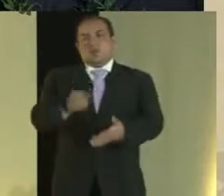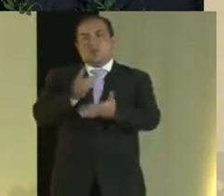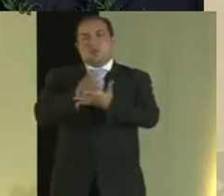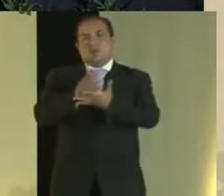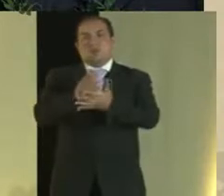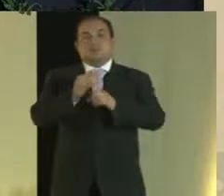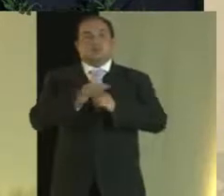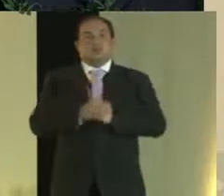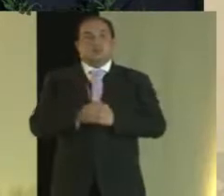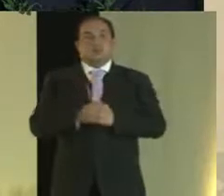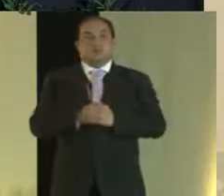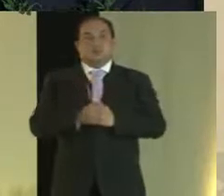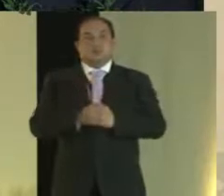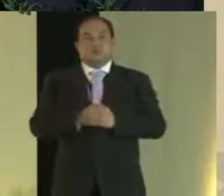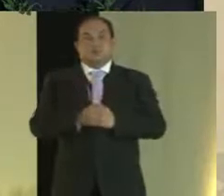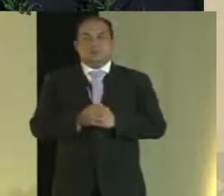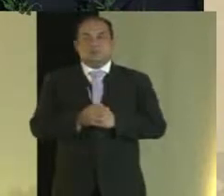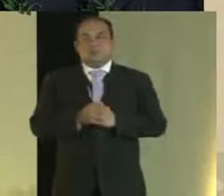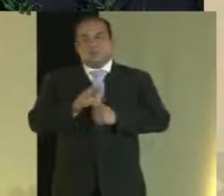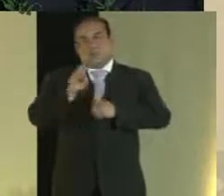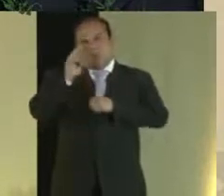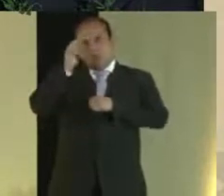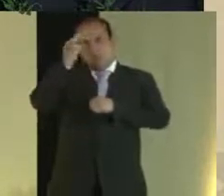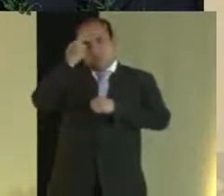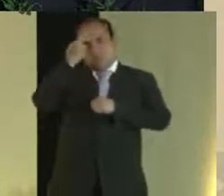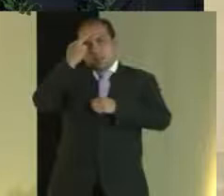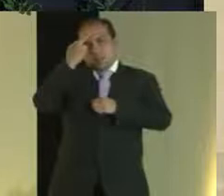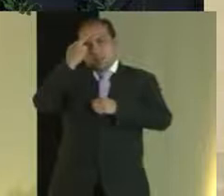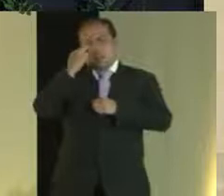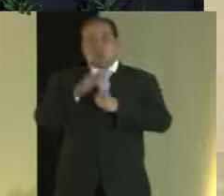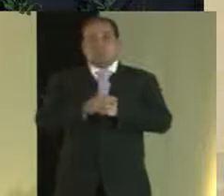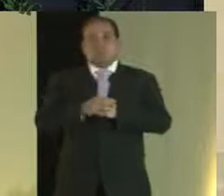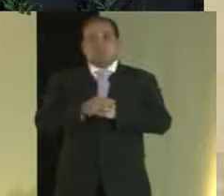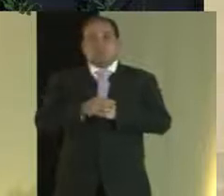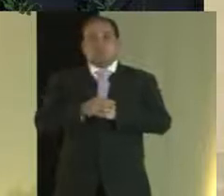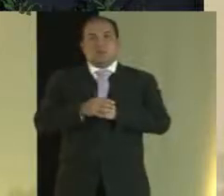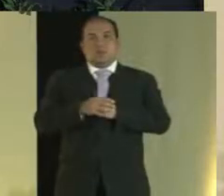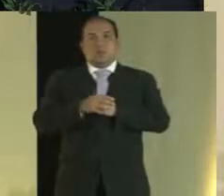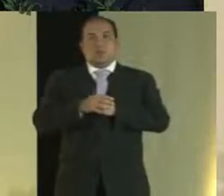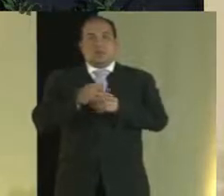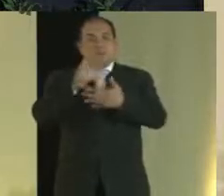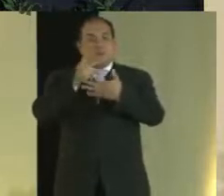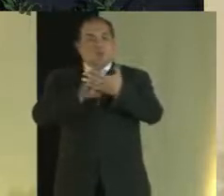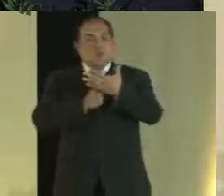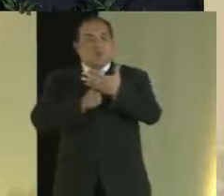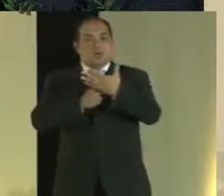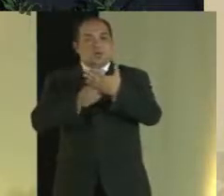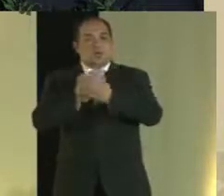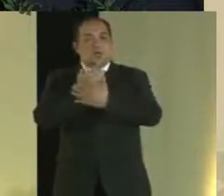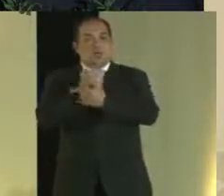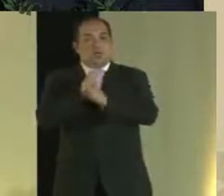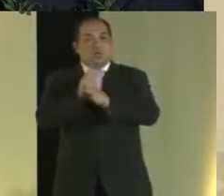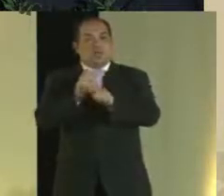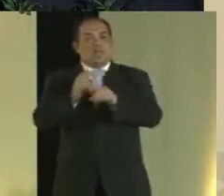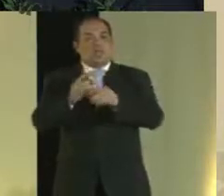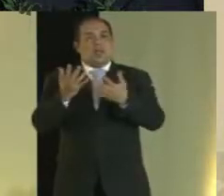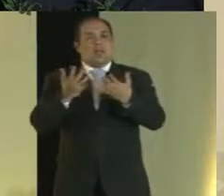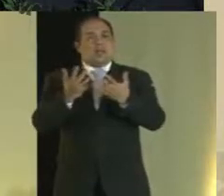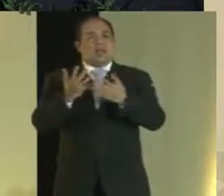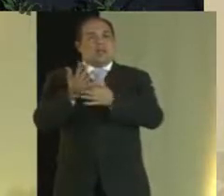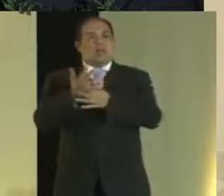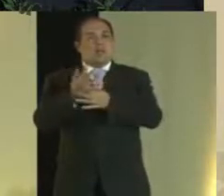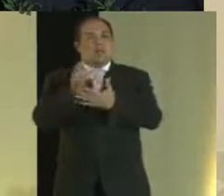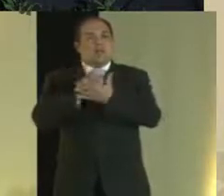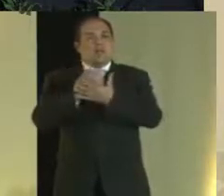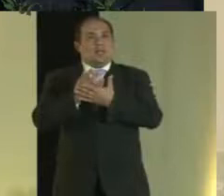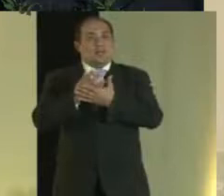solamente recordarnos que en el modelo neoliberal, que no es otra cosa más que dejar hacer, dejar